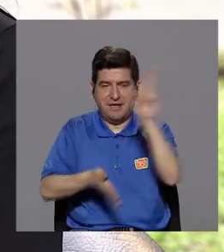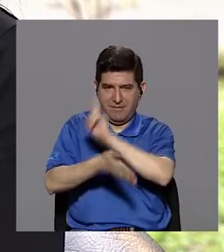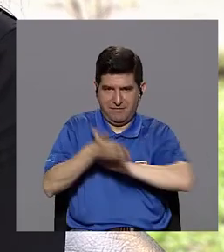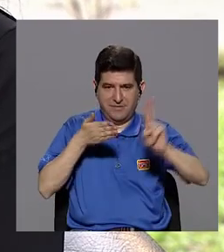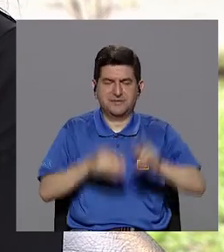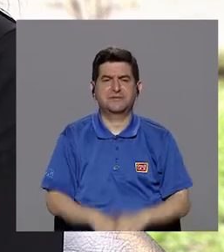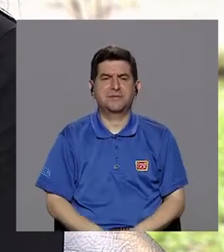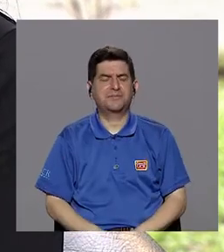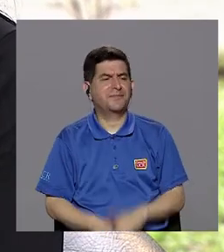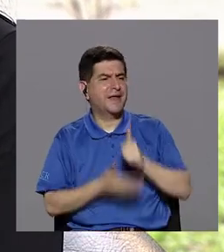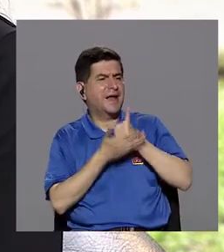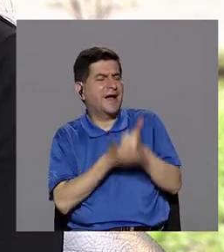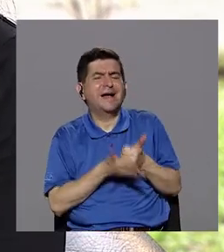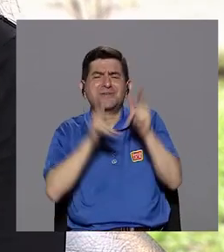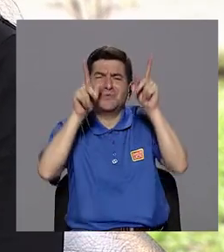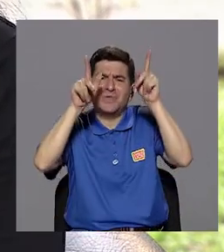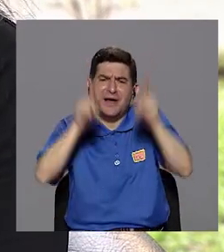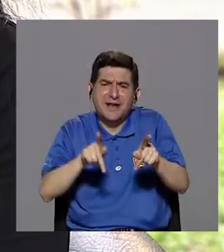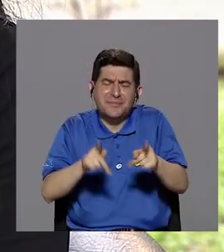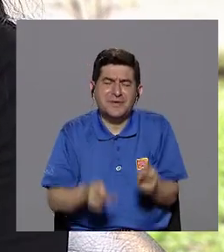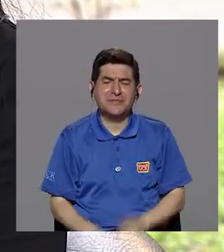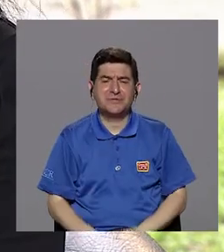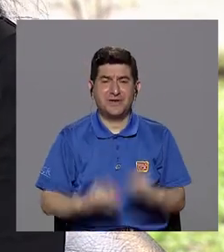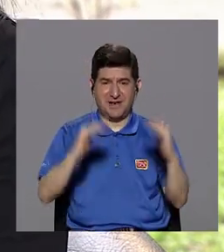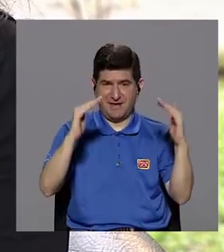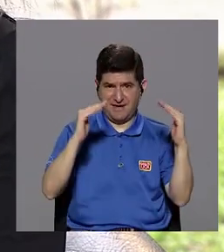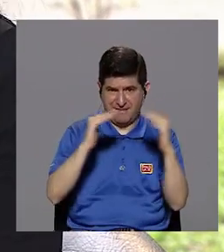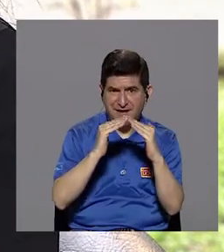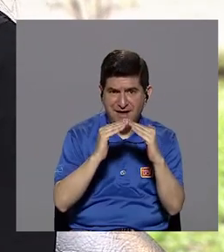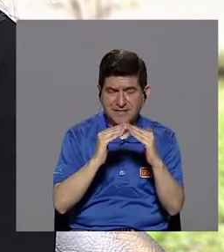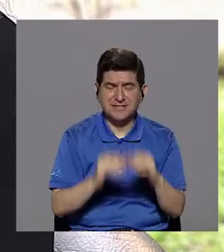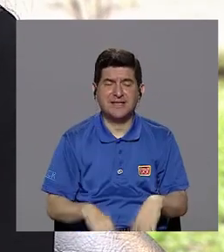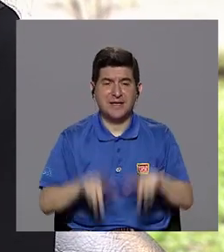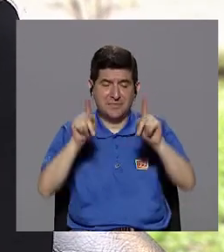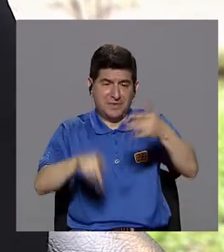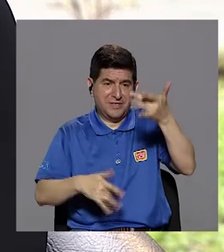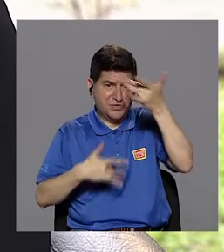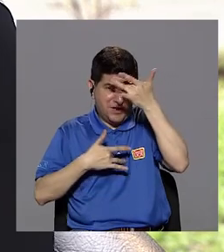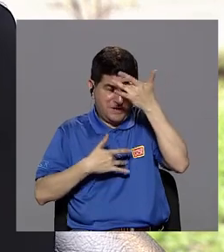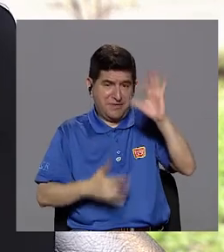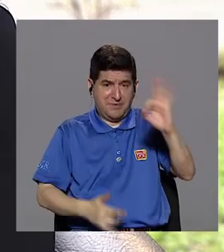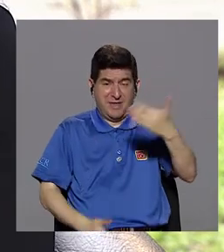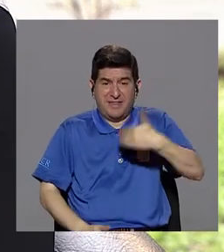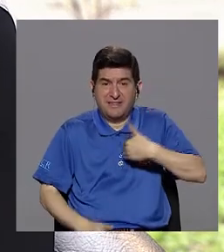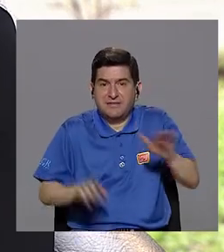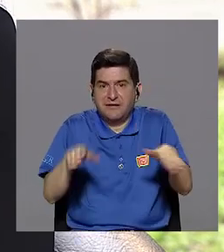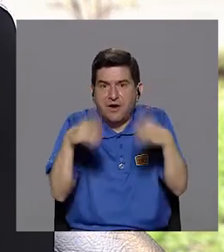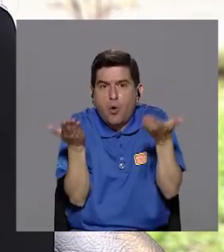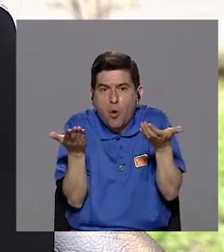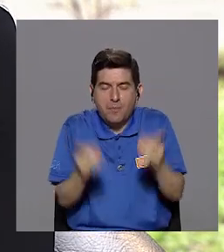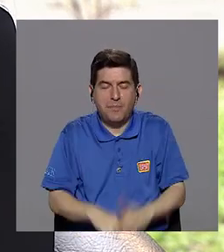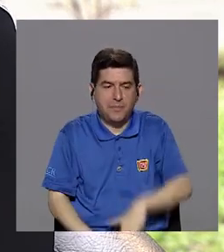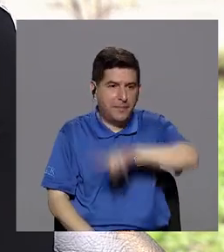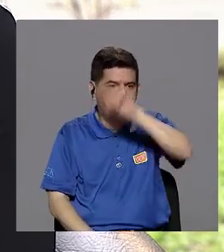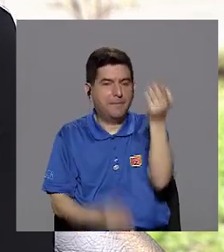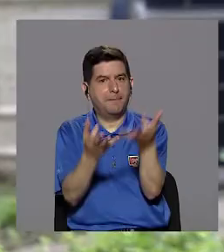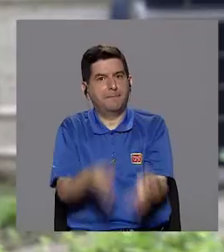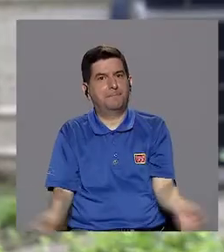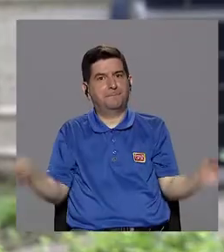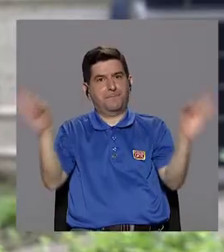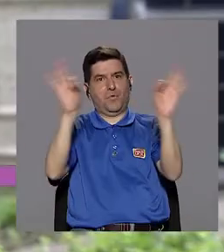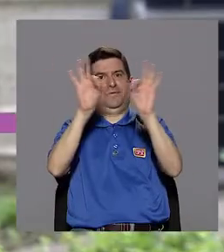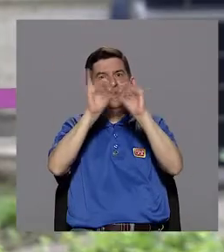¿cómo colaborar con alguien en casa, con alguien que tiene fibromialgia? Esa pregunta es muy